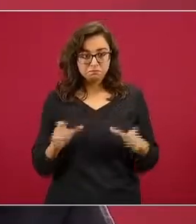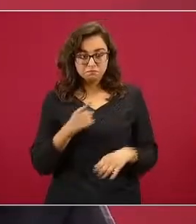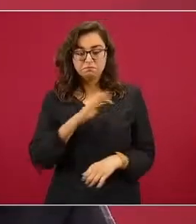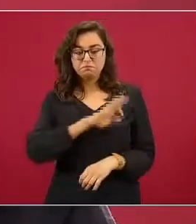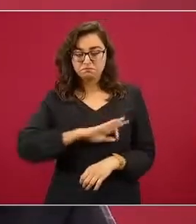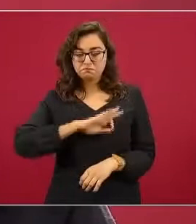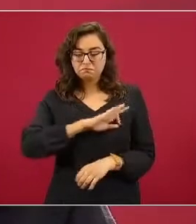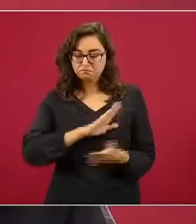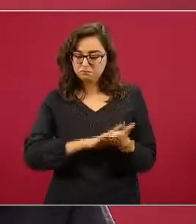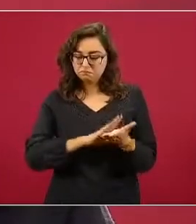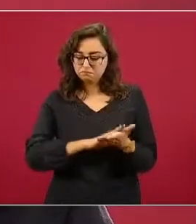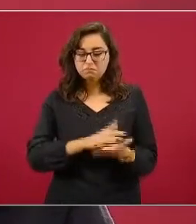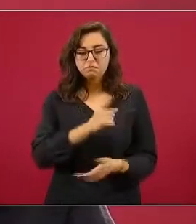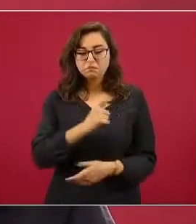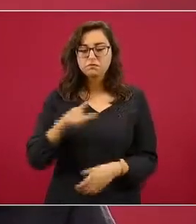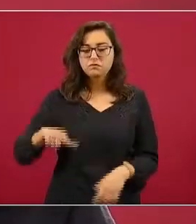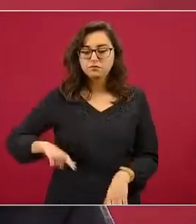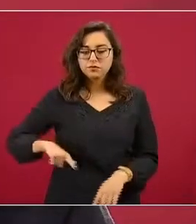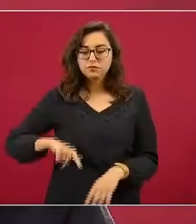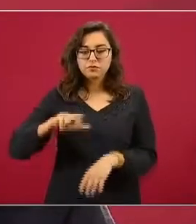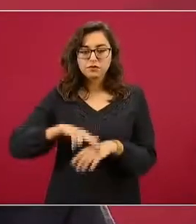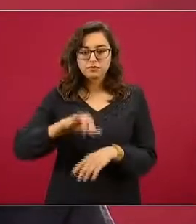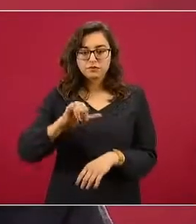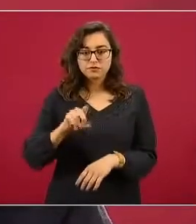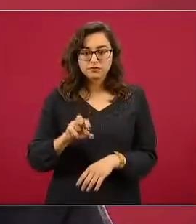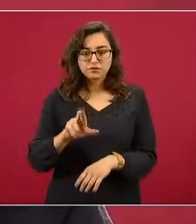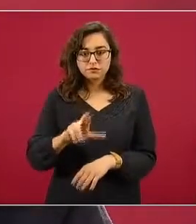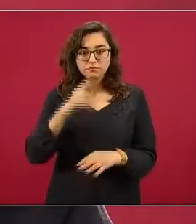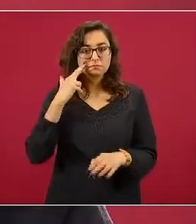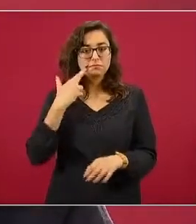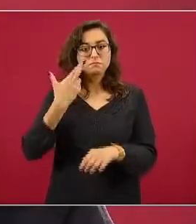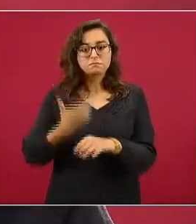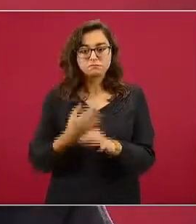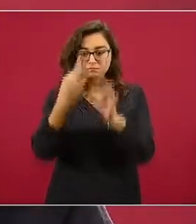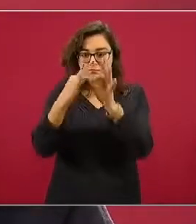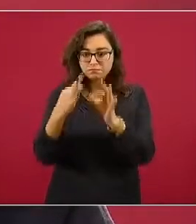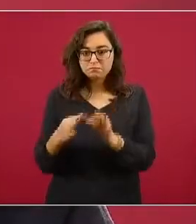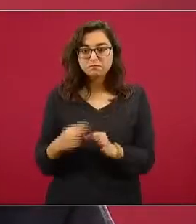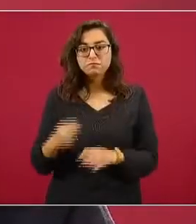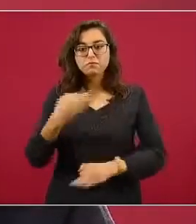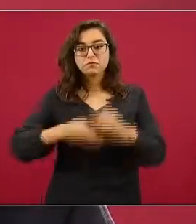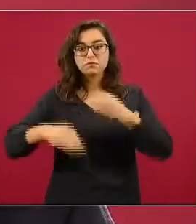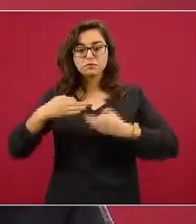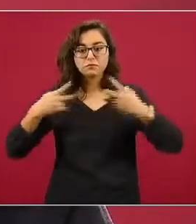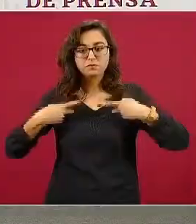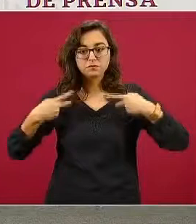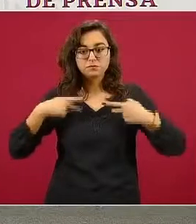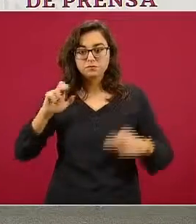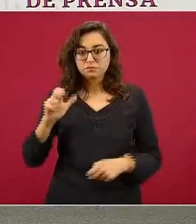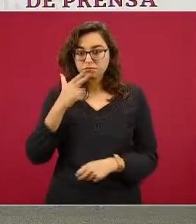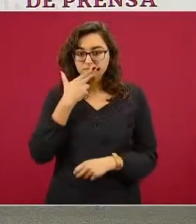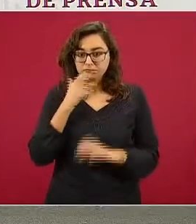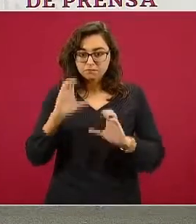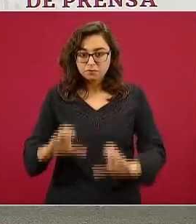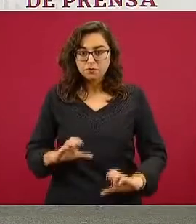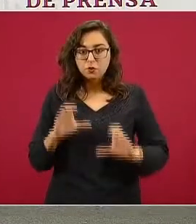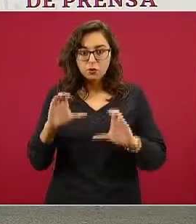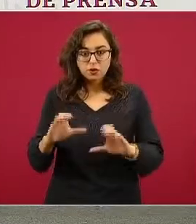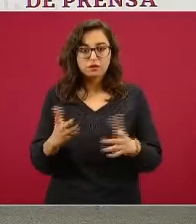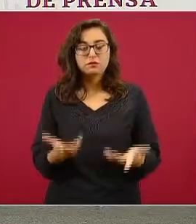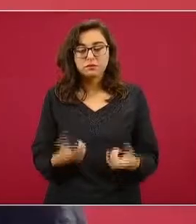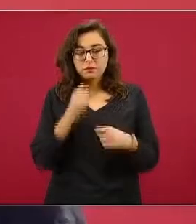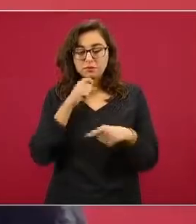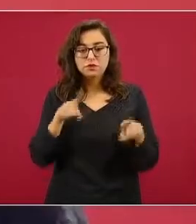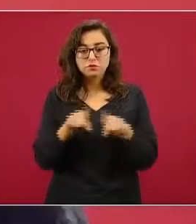por ese compromiso tan responsable con la salud de las y los chihuahuenses. Felicitamos también a su equipo de